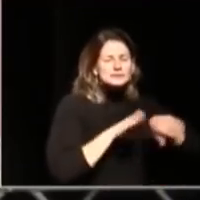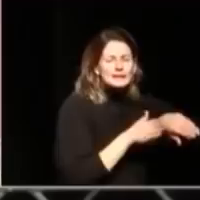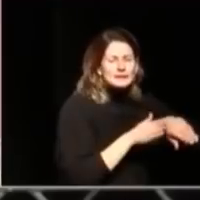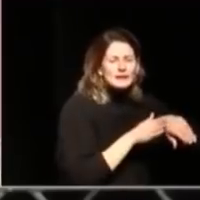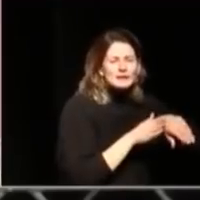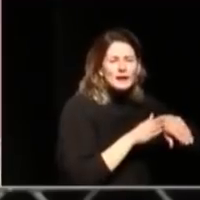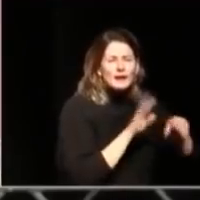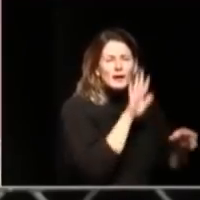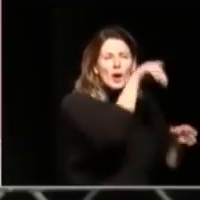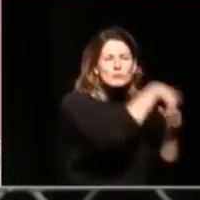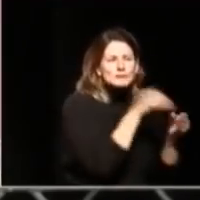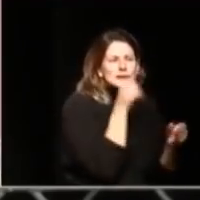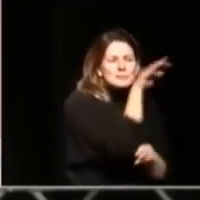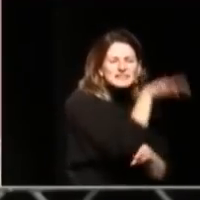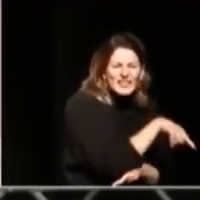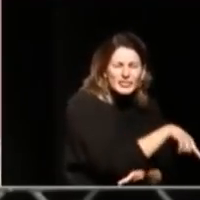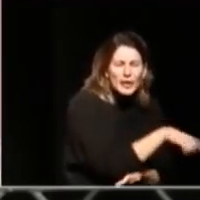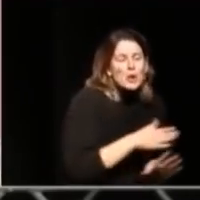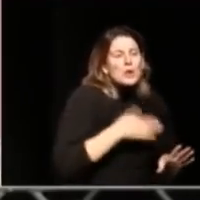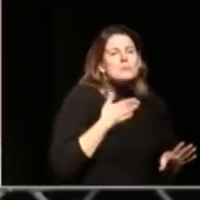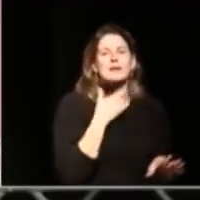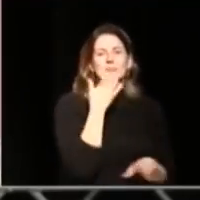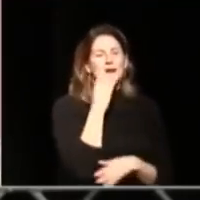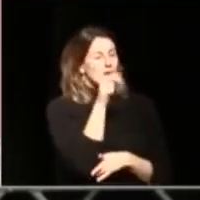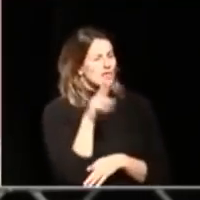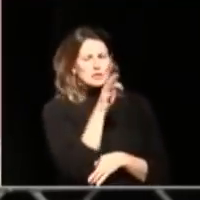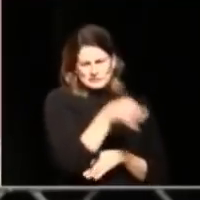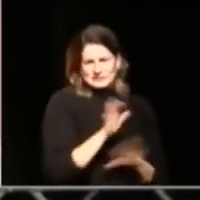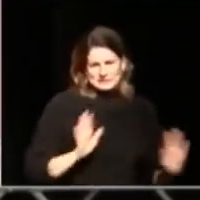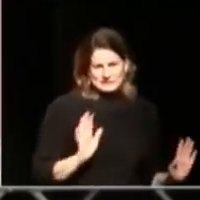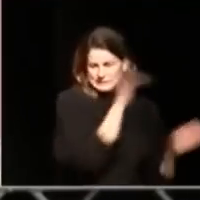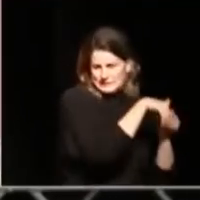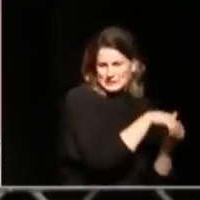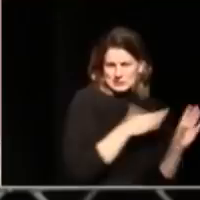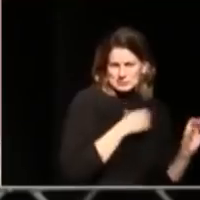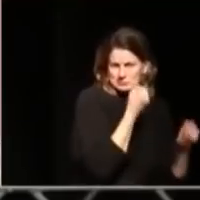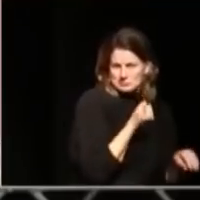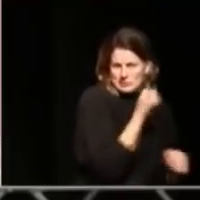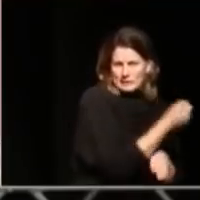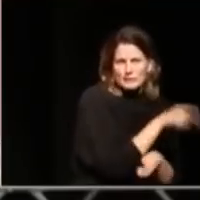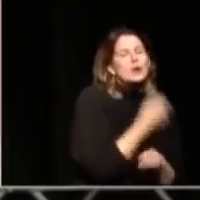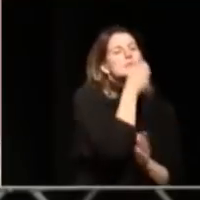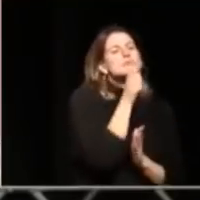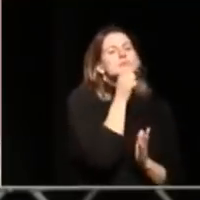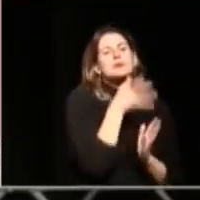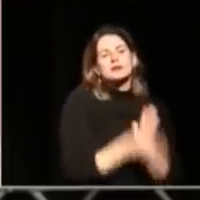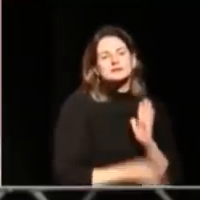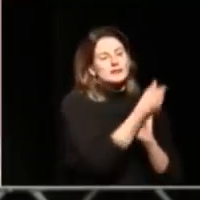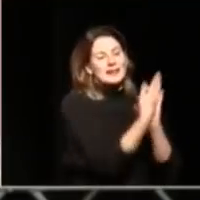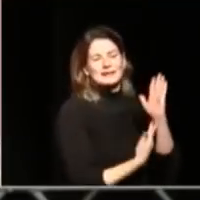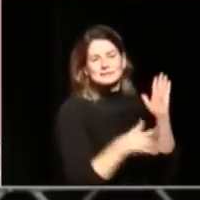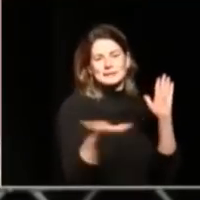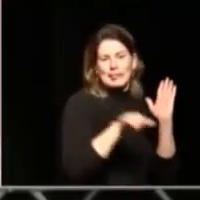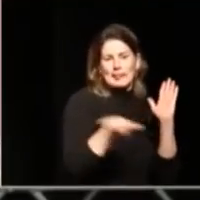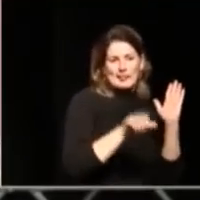al PSC? A lo mejor la gente de Convergencia sí. A lo mejor la gente de Convergencia sí, por eso han puesto en las listas a gente de